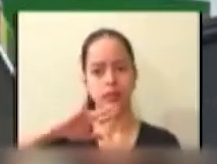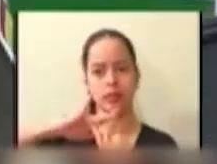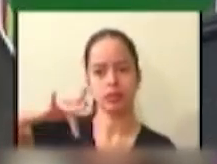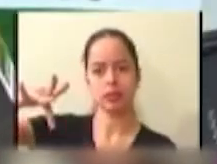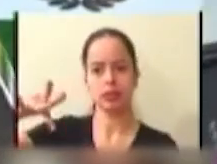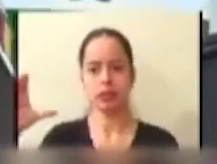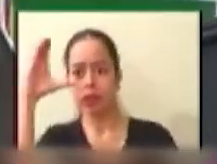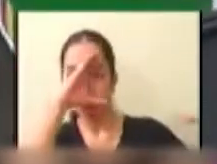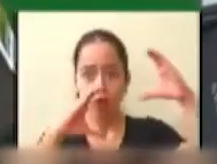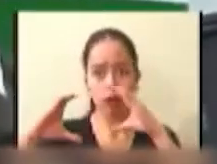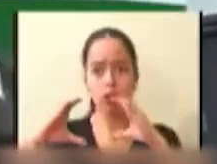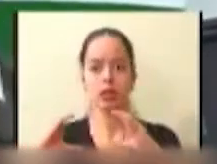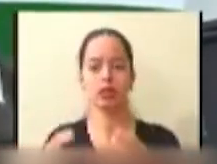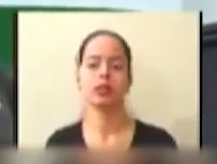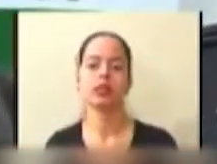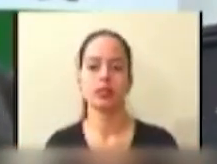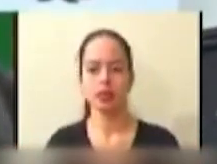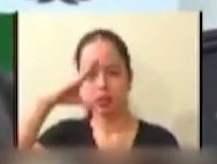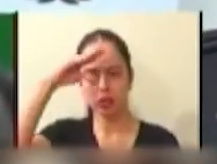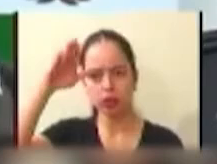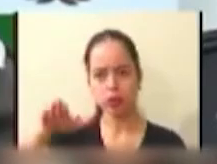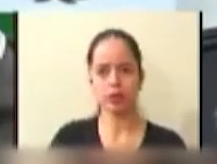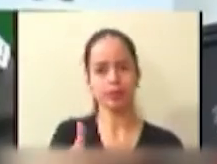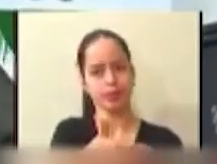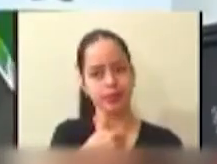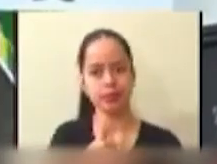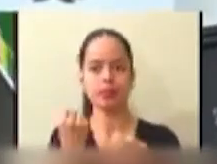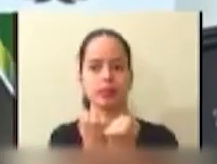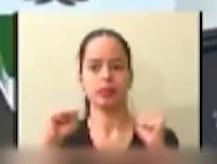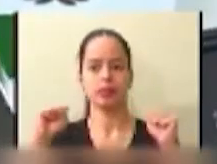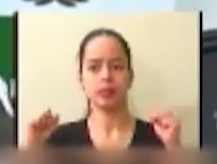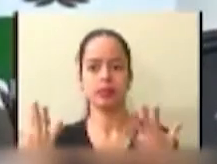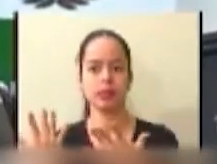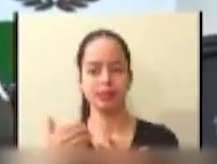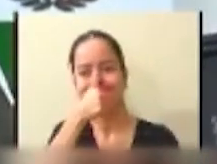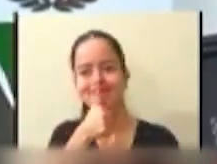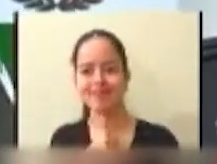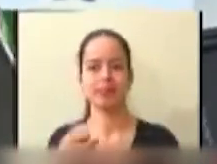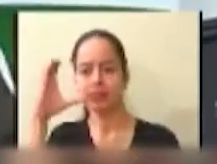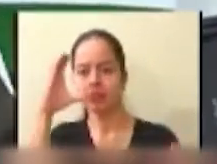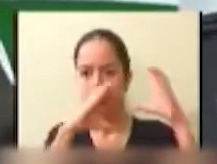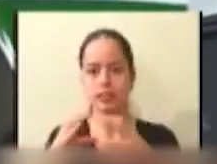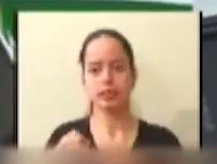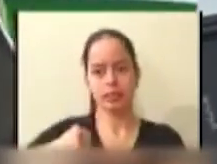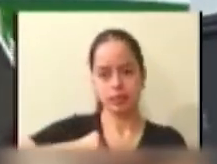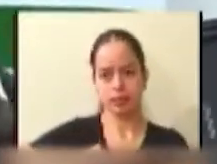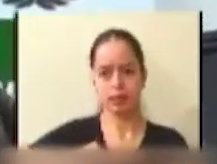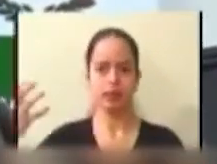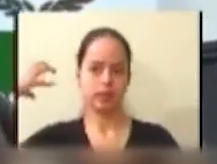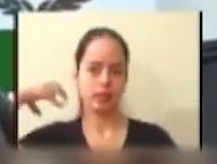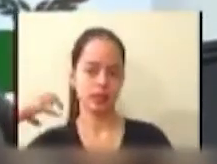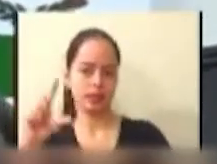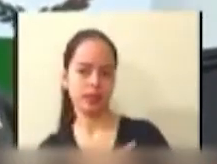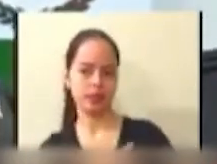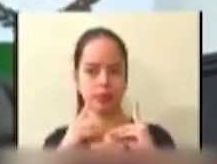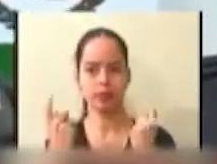pueda hacer los controles correspondientes. De la misma manera, el Ministerio de Gobierno y el Comando General han ordenado a este